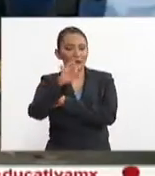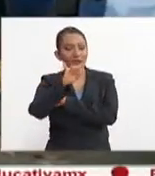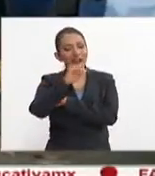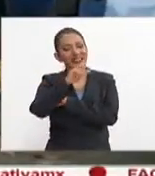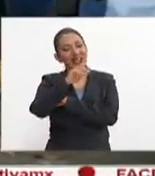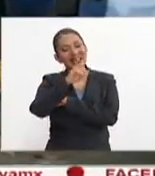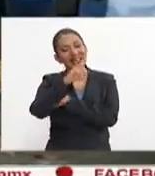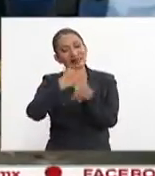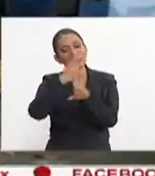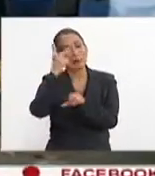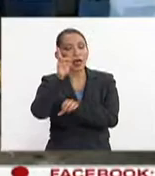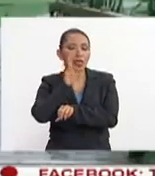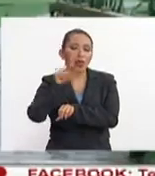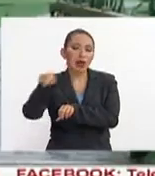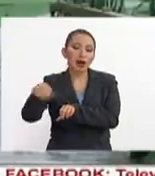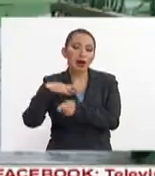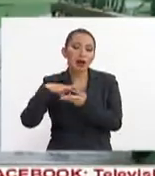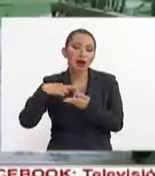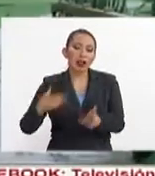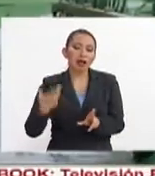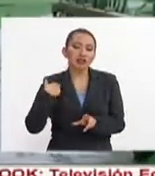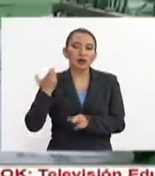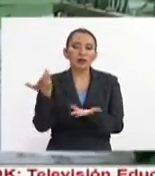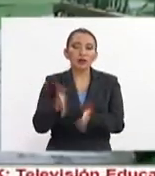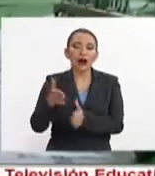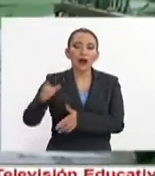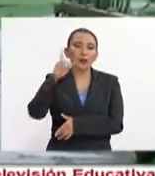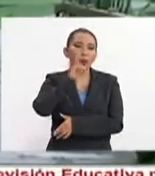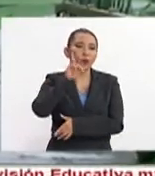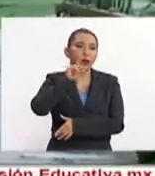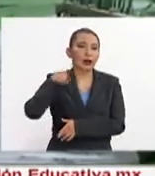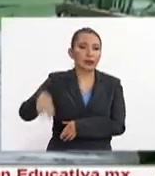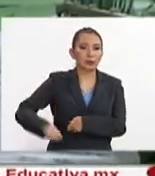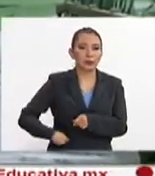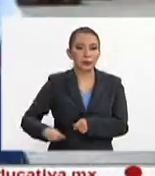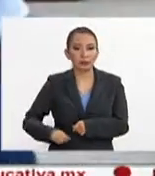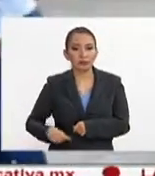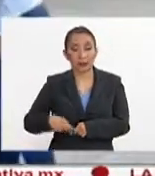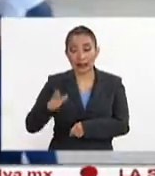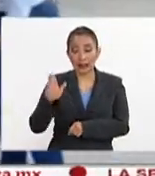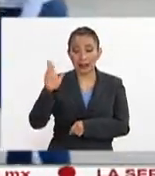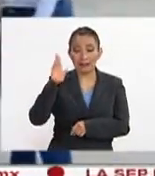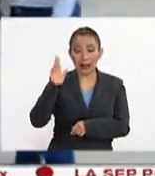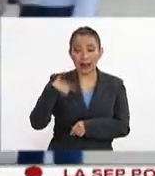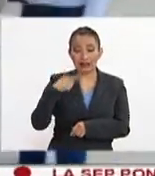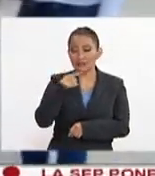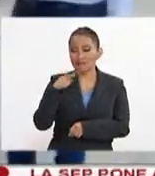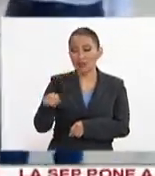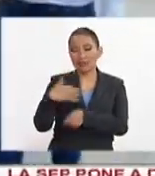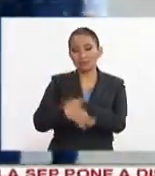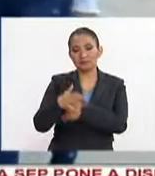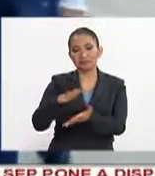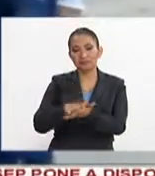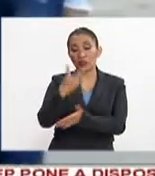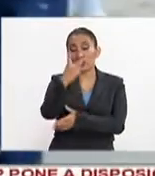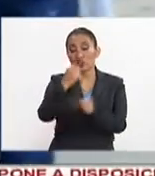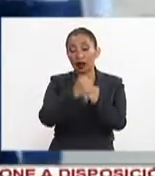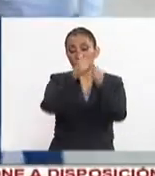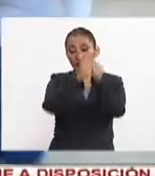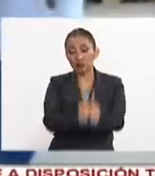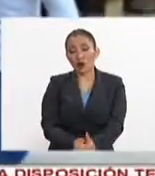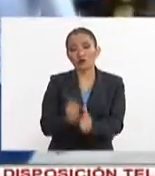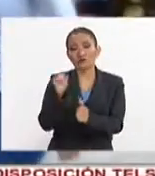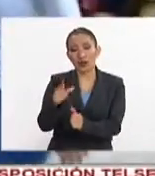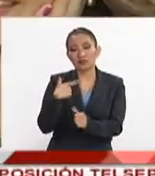Fiscalía del Estado para verificar las cuentas de la imputada. El martes se le dictó prisión preventiva y hasta por 2 años,